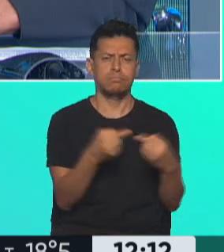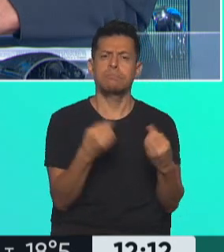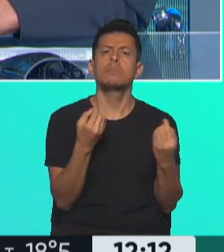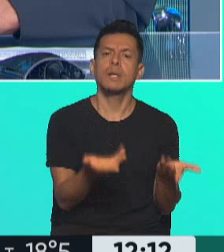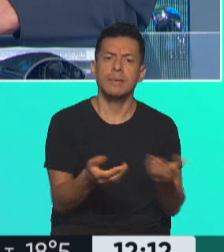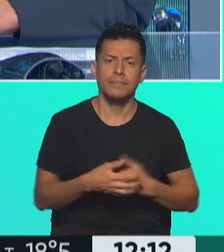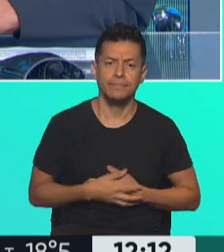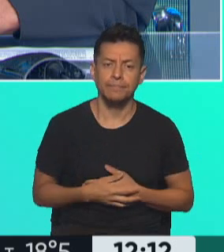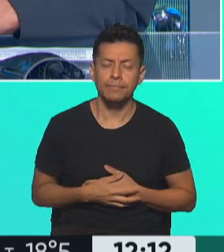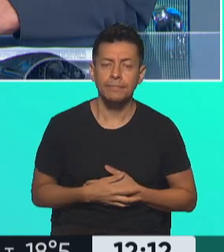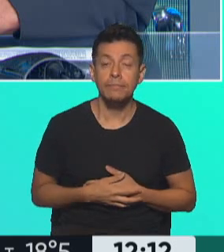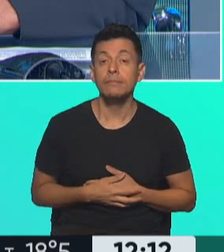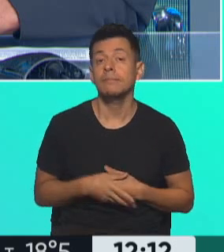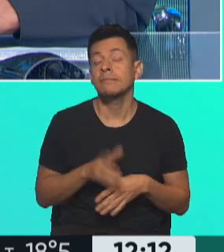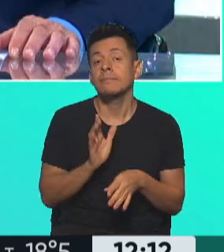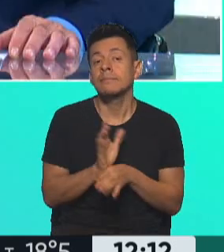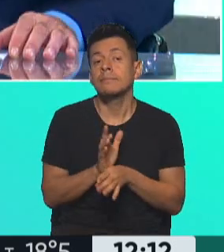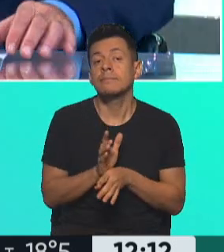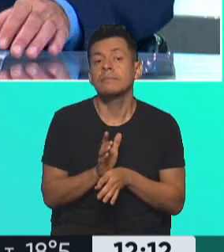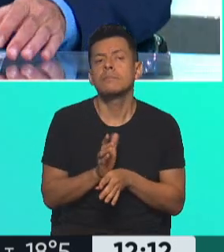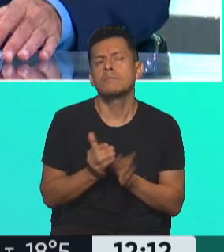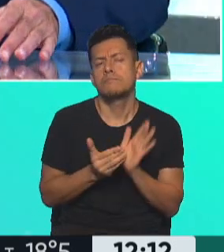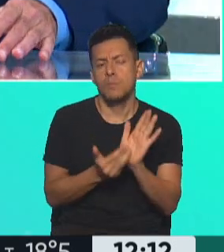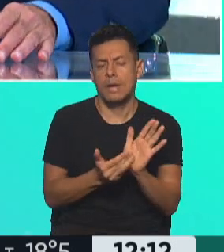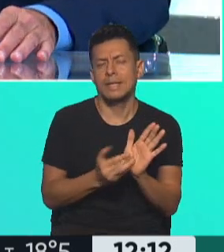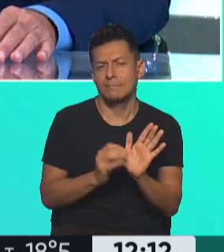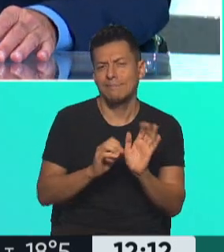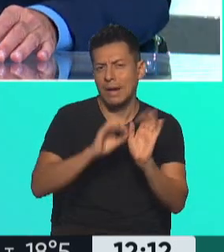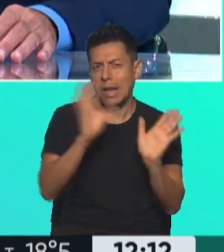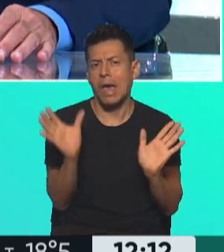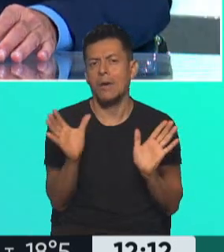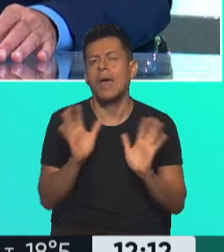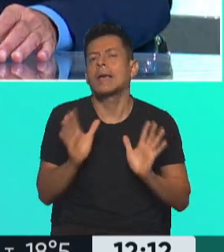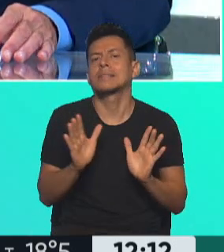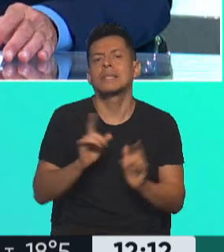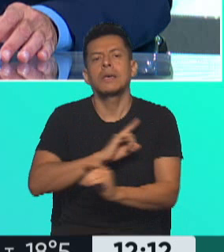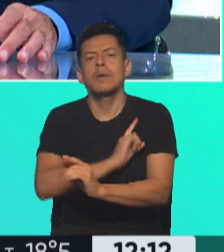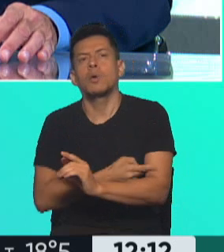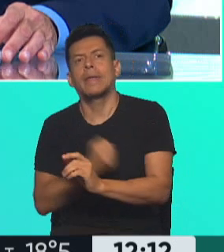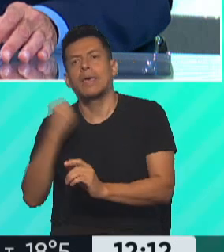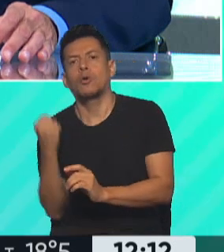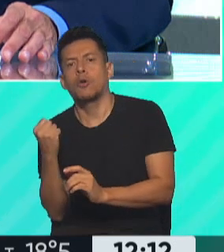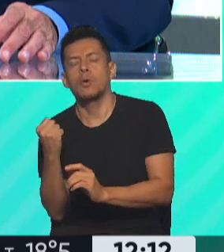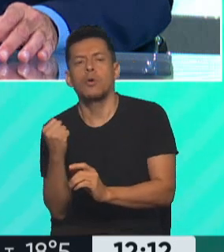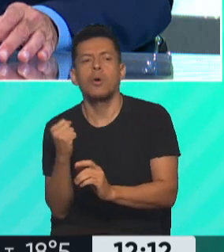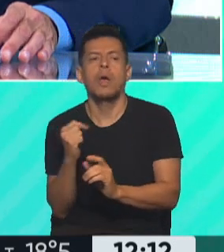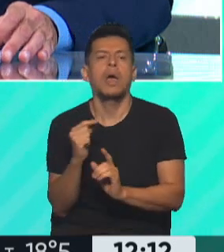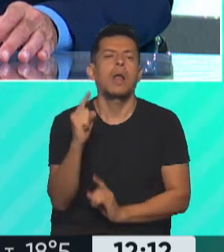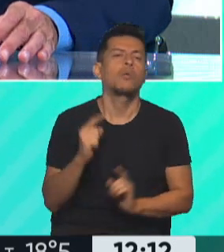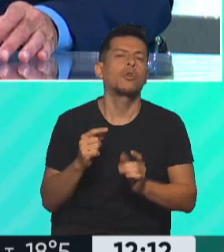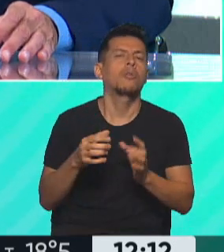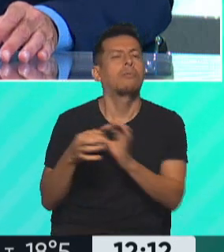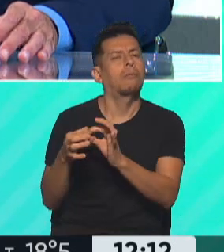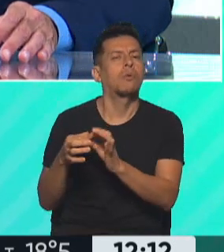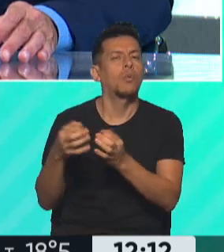Lo que claramente nos muestra cómo están jugando en tándem los poderes económicos, algunos sectores de la justicia